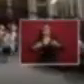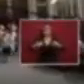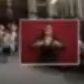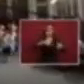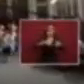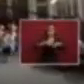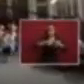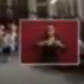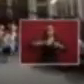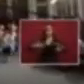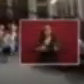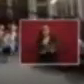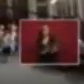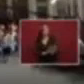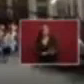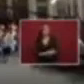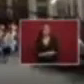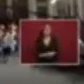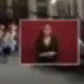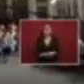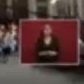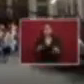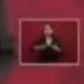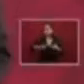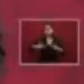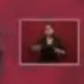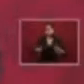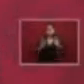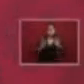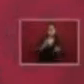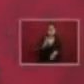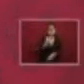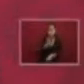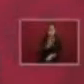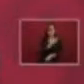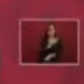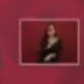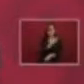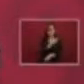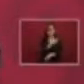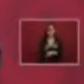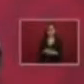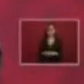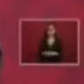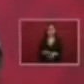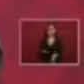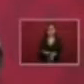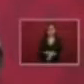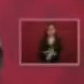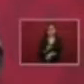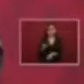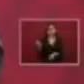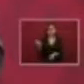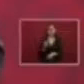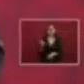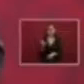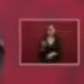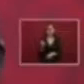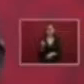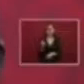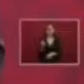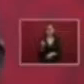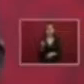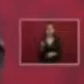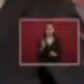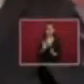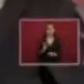Medio minuto. En la narrativa impusieron una cosa que es el aeropuerto solo es un asunto de quien baja en avión y creo que es un error pensarlo así. Pero sí